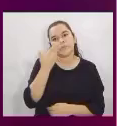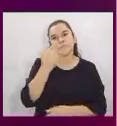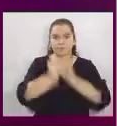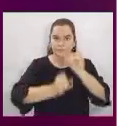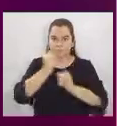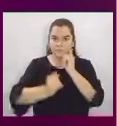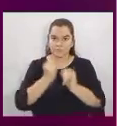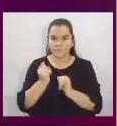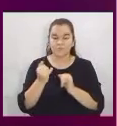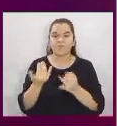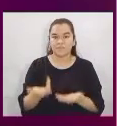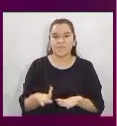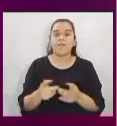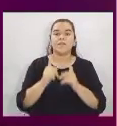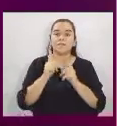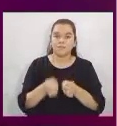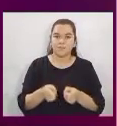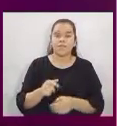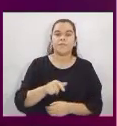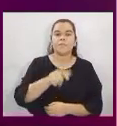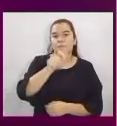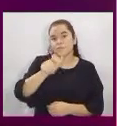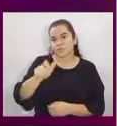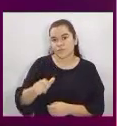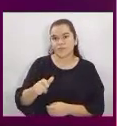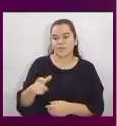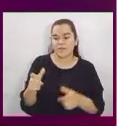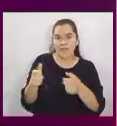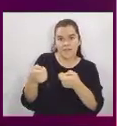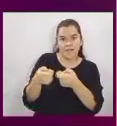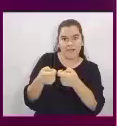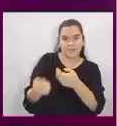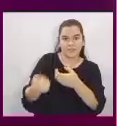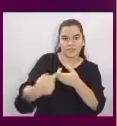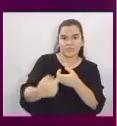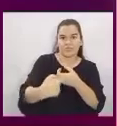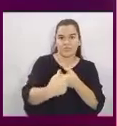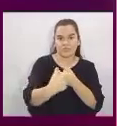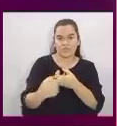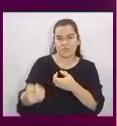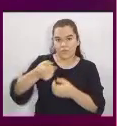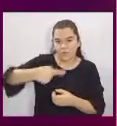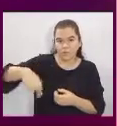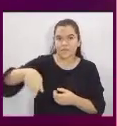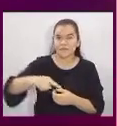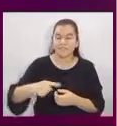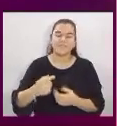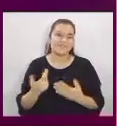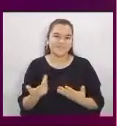Hacemos charlas en colegios, universidades, y bueno, para los pacientes,